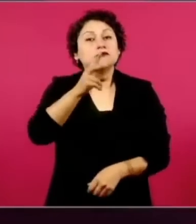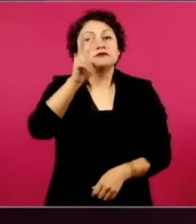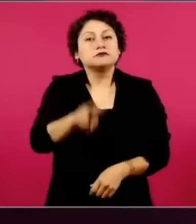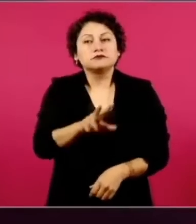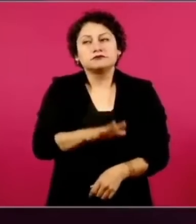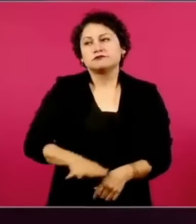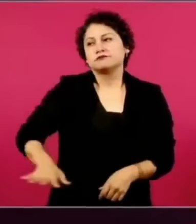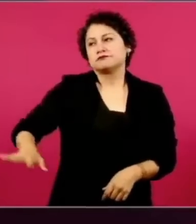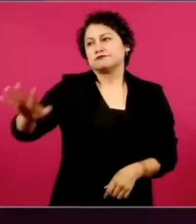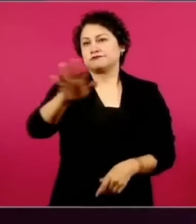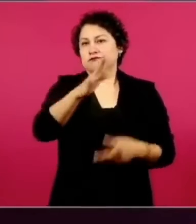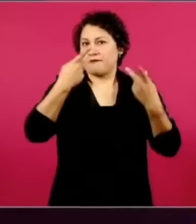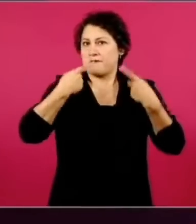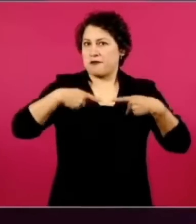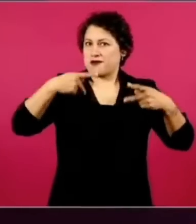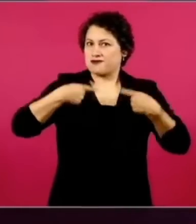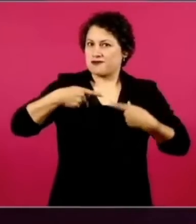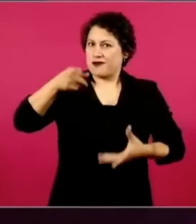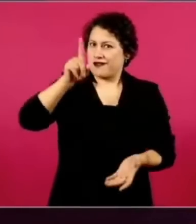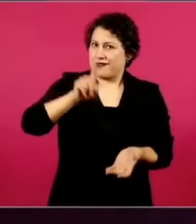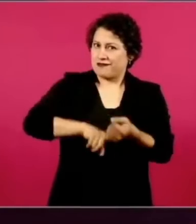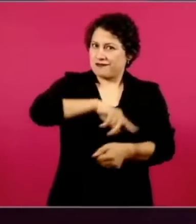sabio.